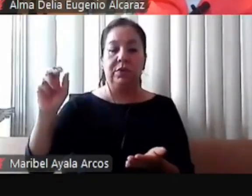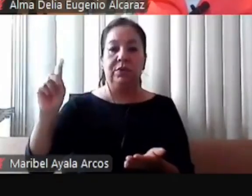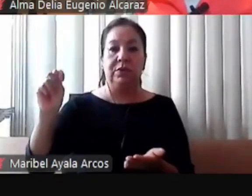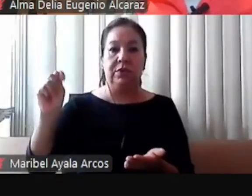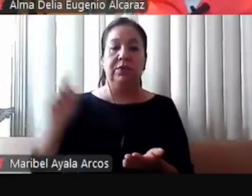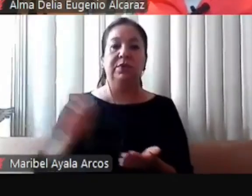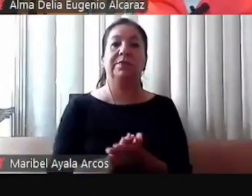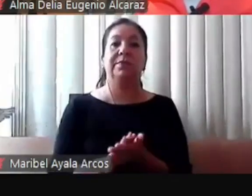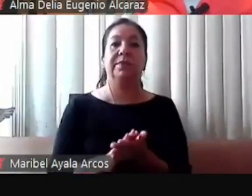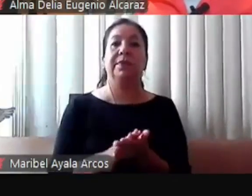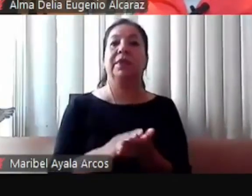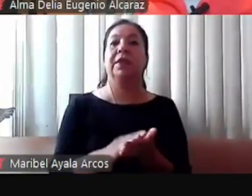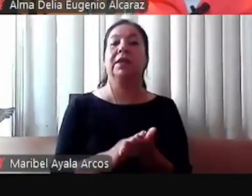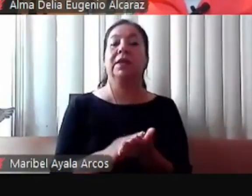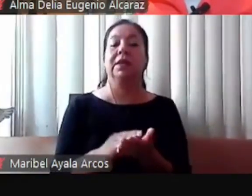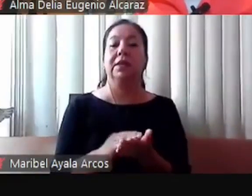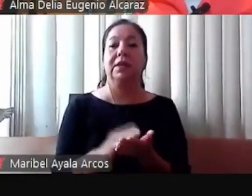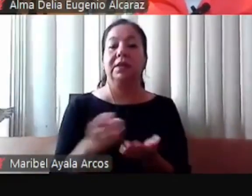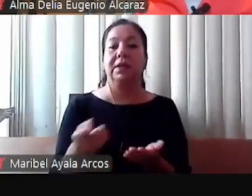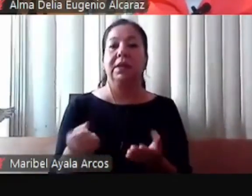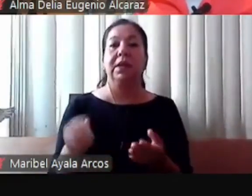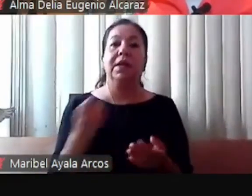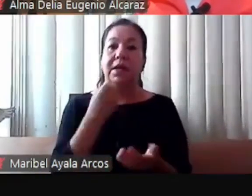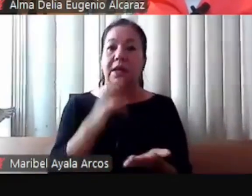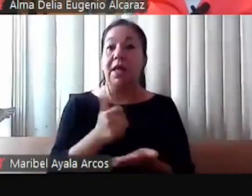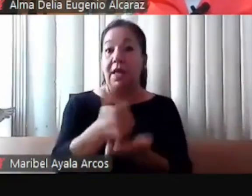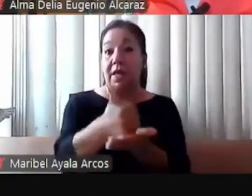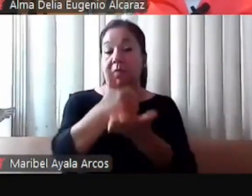con la cuenta y los resolutivos del proyecto.